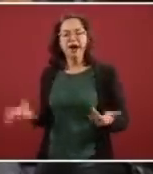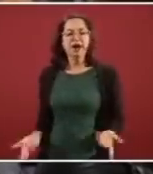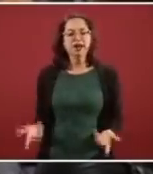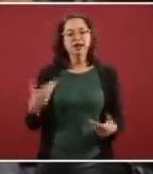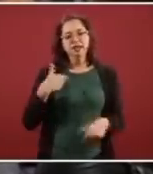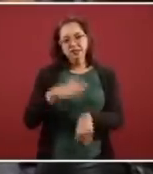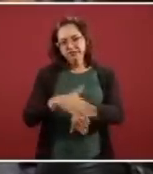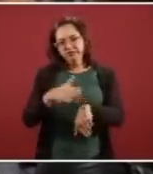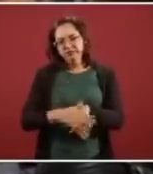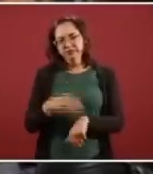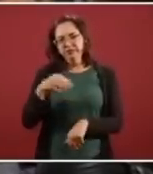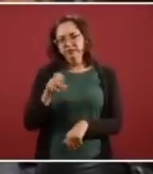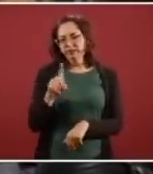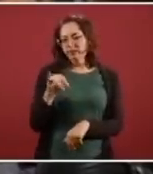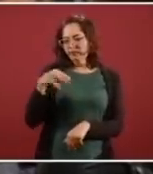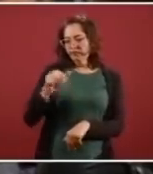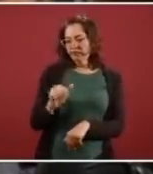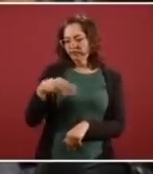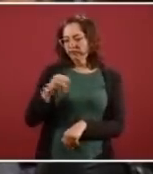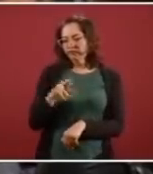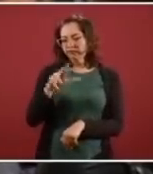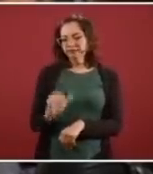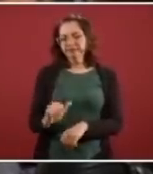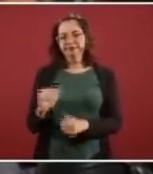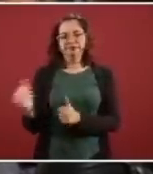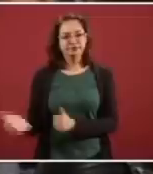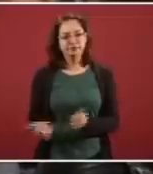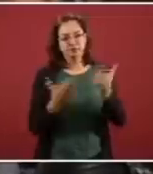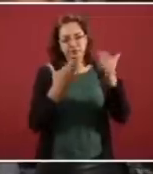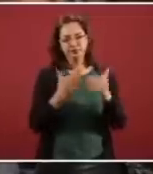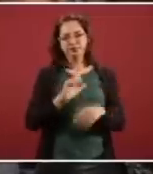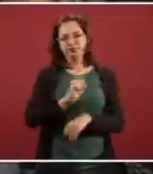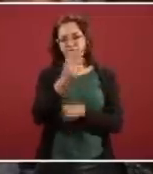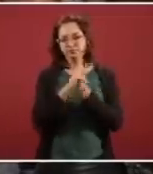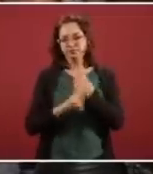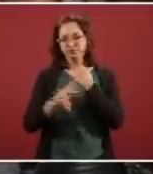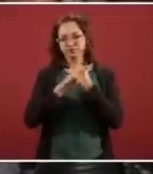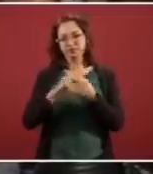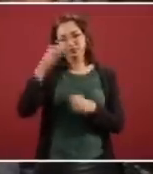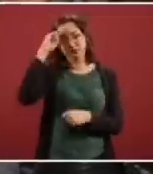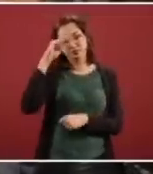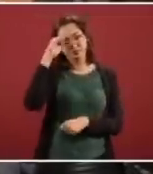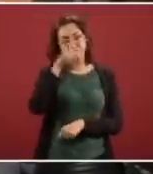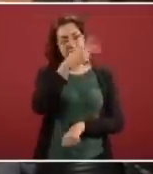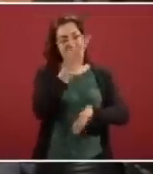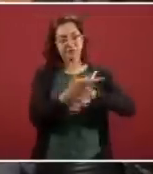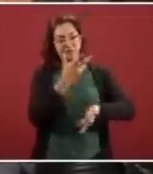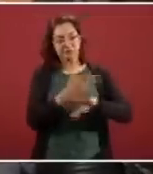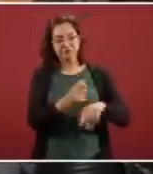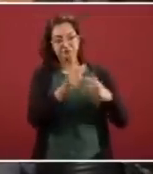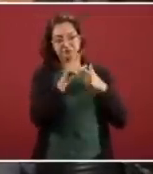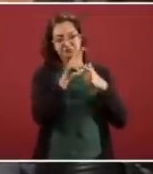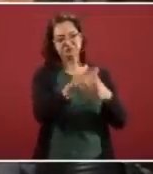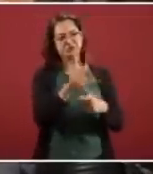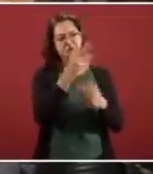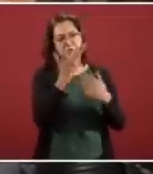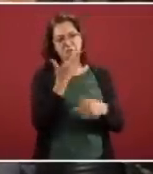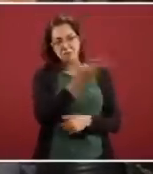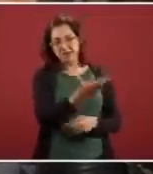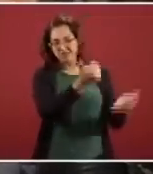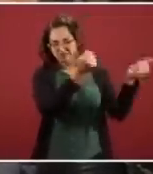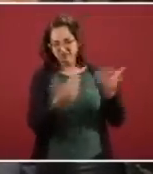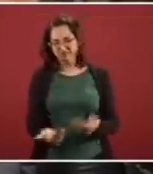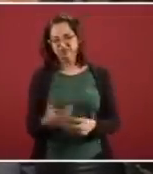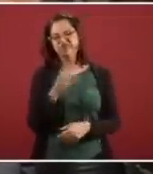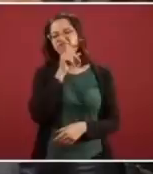extradición o no de Medina Mora. Consideramos muchos que si Medina Mora continúa con su proceso en Estados Unidos sin pedir la extradición,